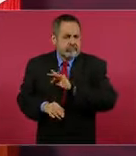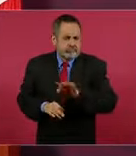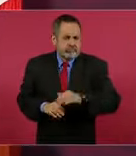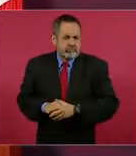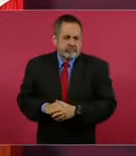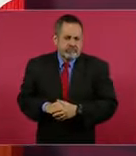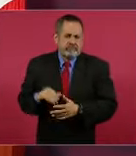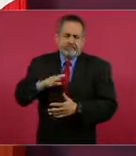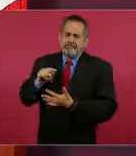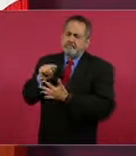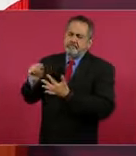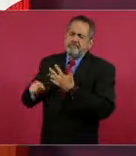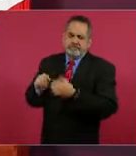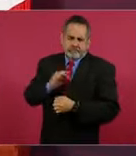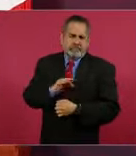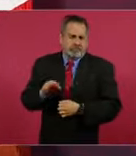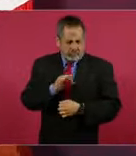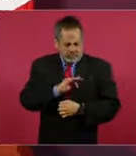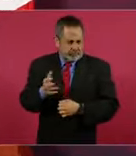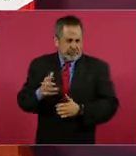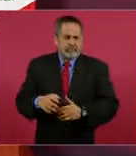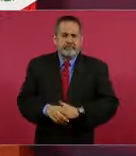muchas formas de hacerlo.